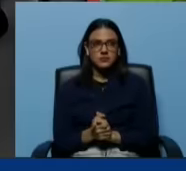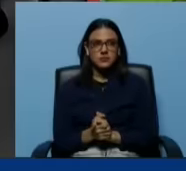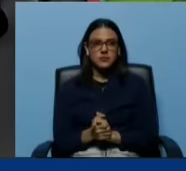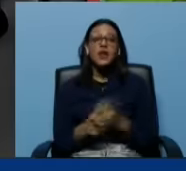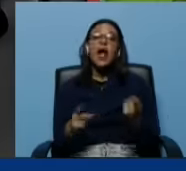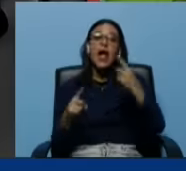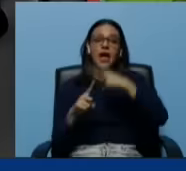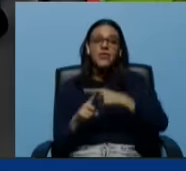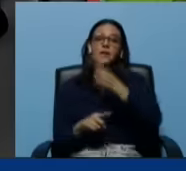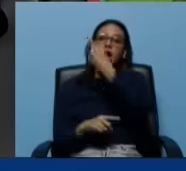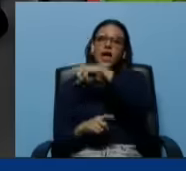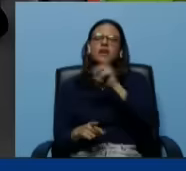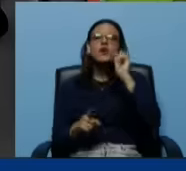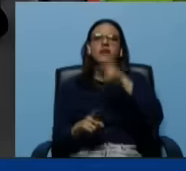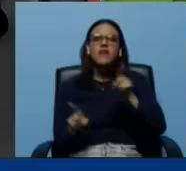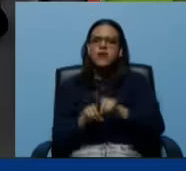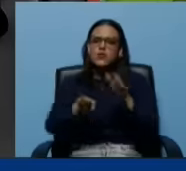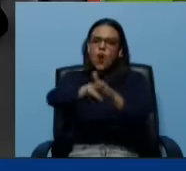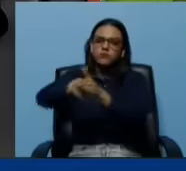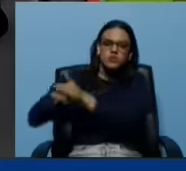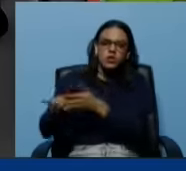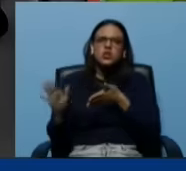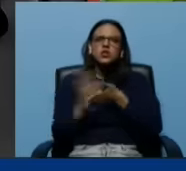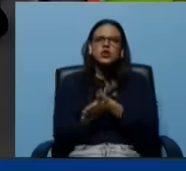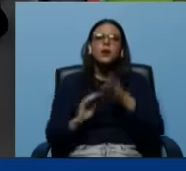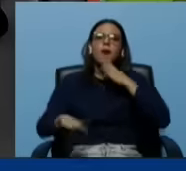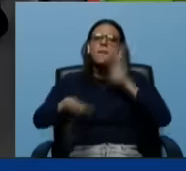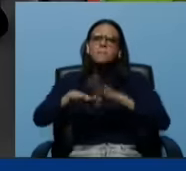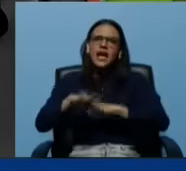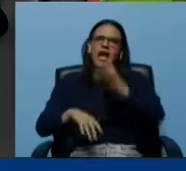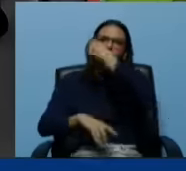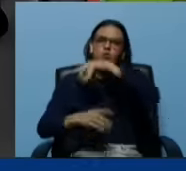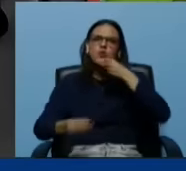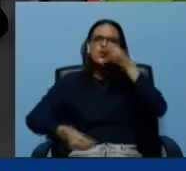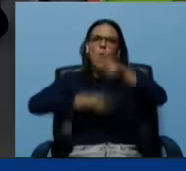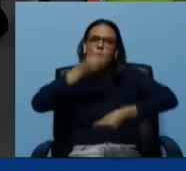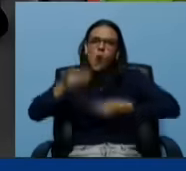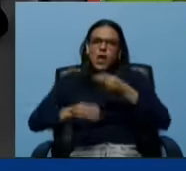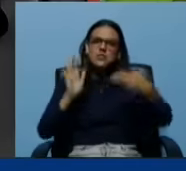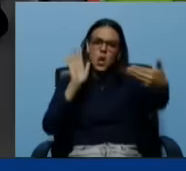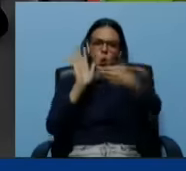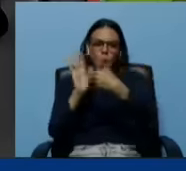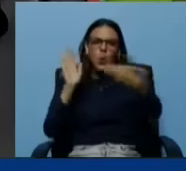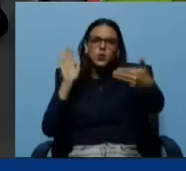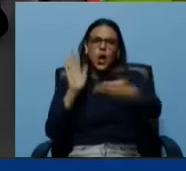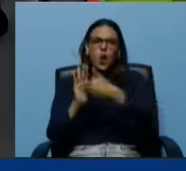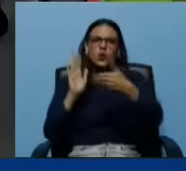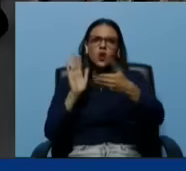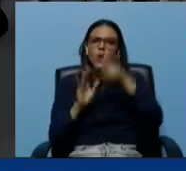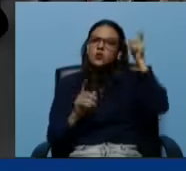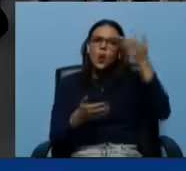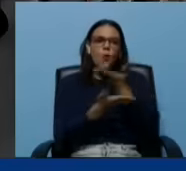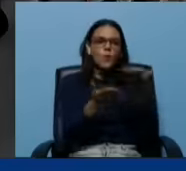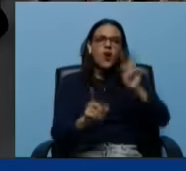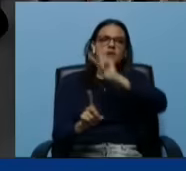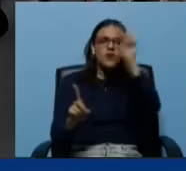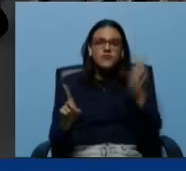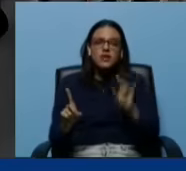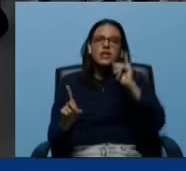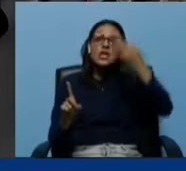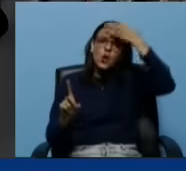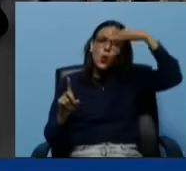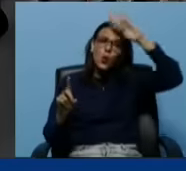deben dejar de lado estos pecados horribles que han estado cometiendo en contra del pueblo venezolano y cubano.